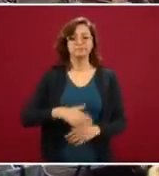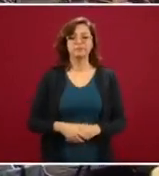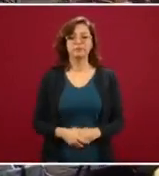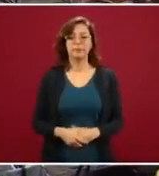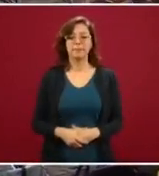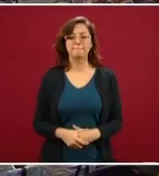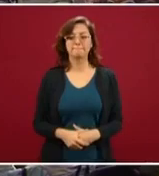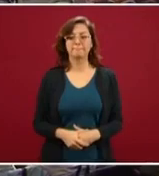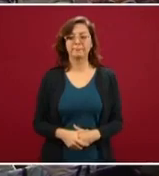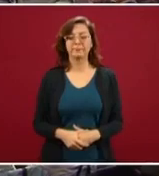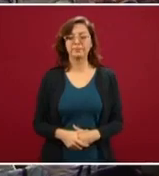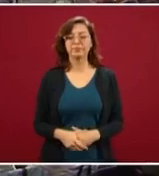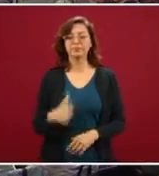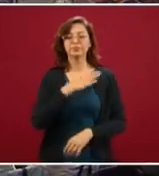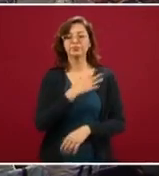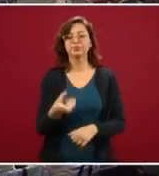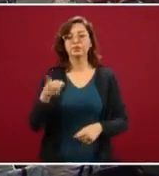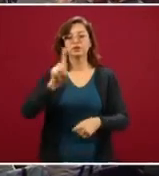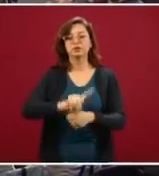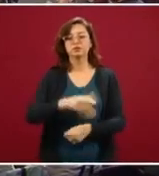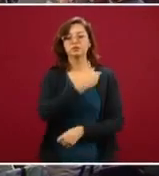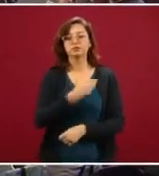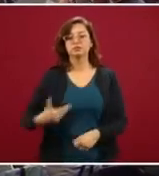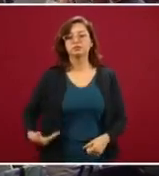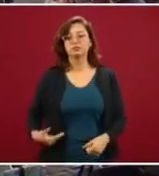Buenos días, presidente. Hans Salazar